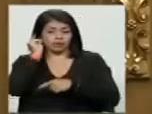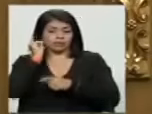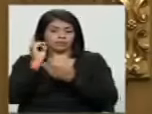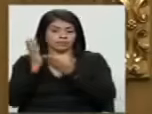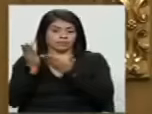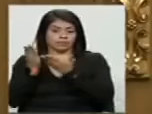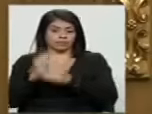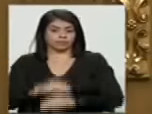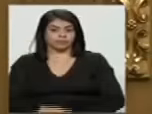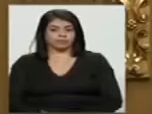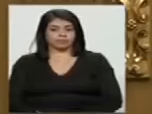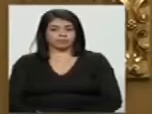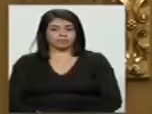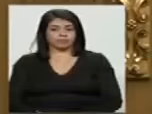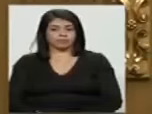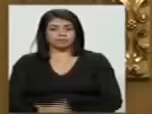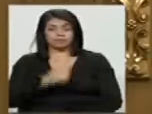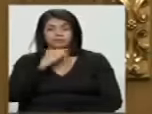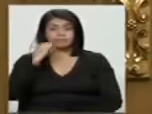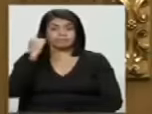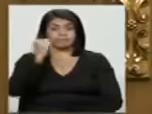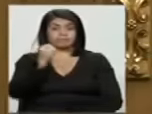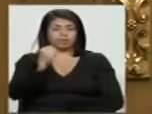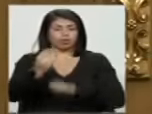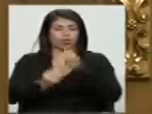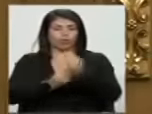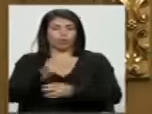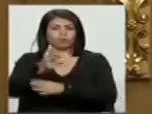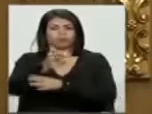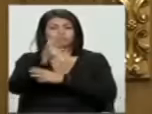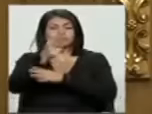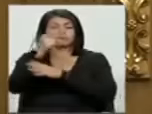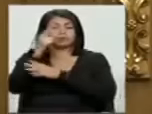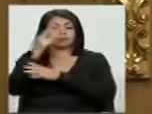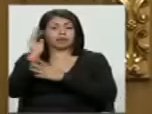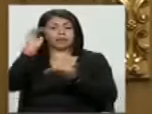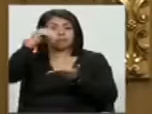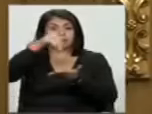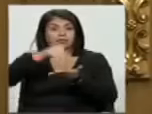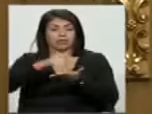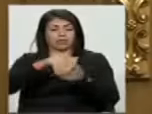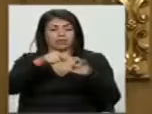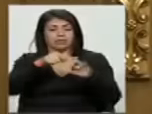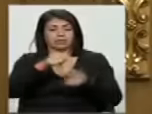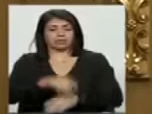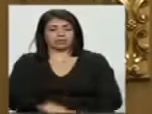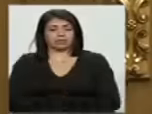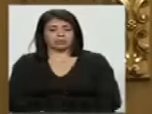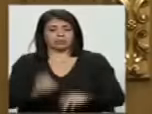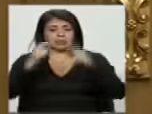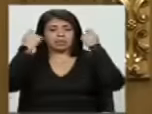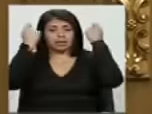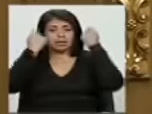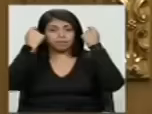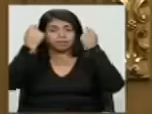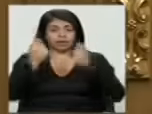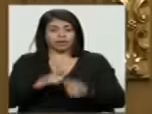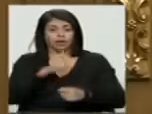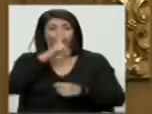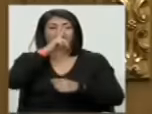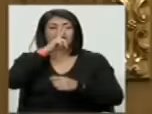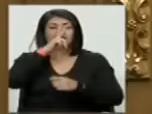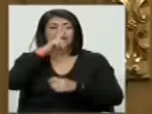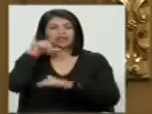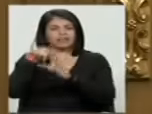sobre esta mujer que fue asesinada a tiros en Turmero, hubo una campaña terrible de